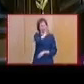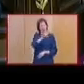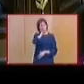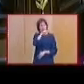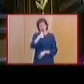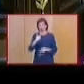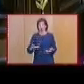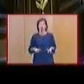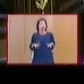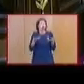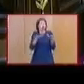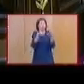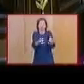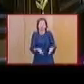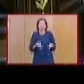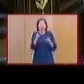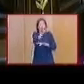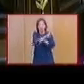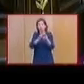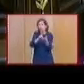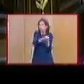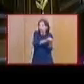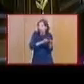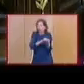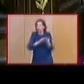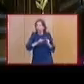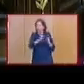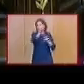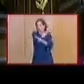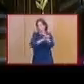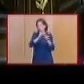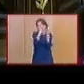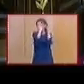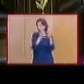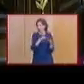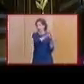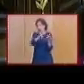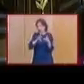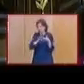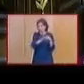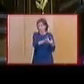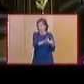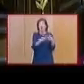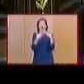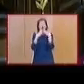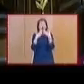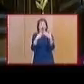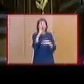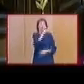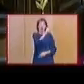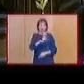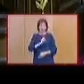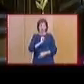disposición para intentar resolver los muchos problemas que existen en ese territorio. Y le agradezco el anuncio de su abstención